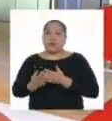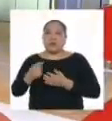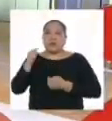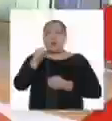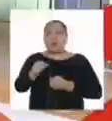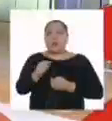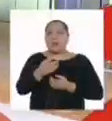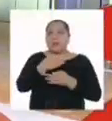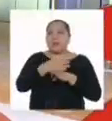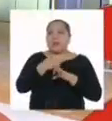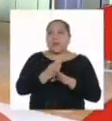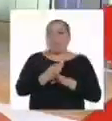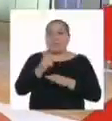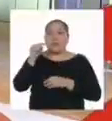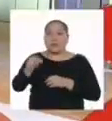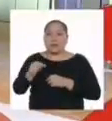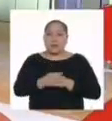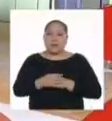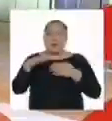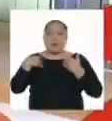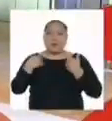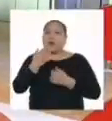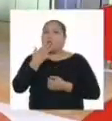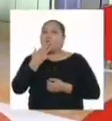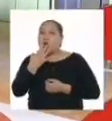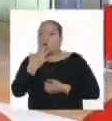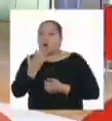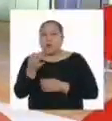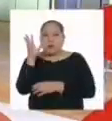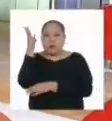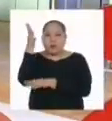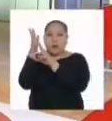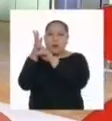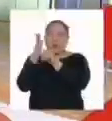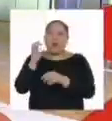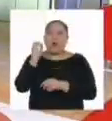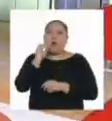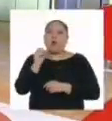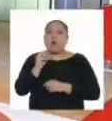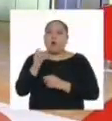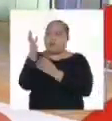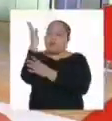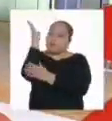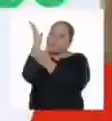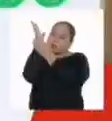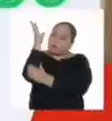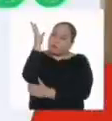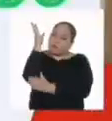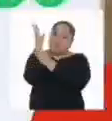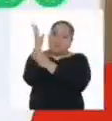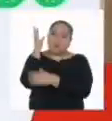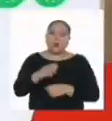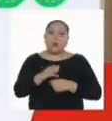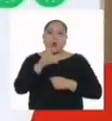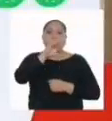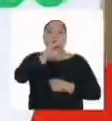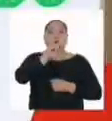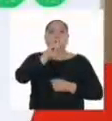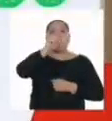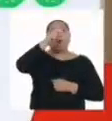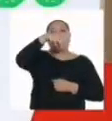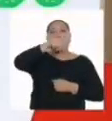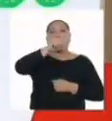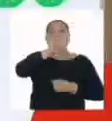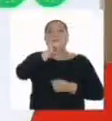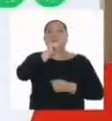En este caso, esto podría ser el color de la hoja o el color y la textura del tallo. Cuantitativo habla